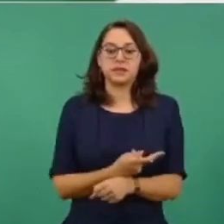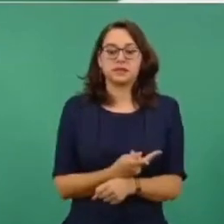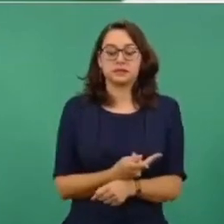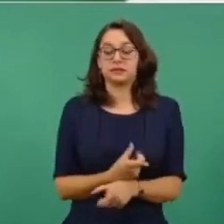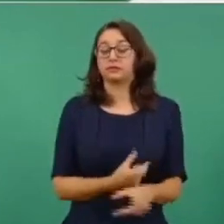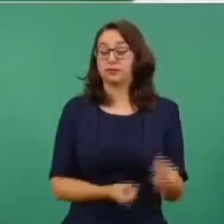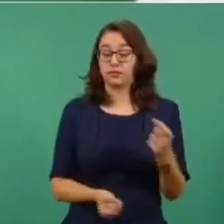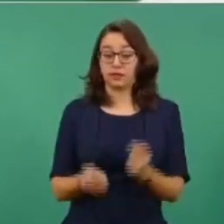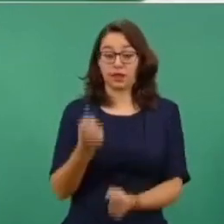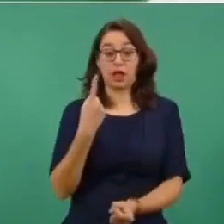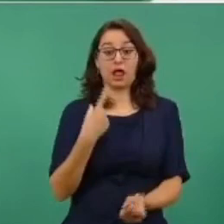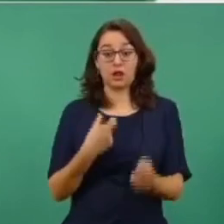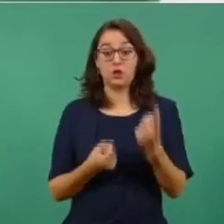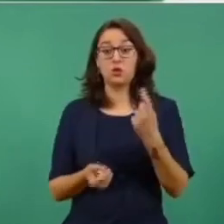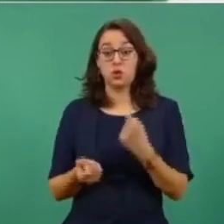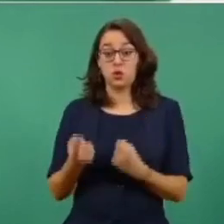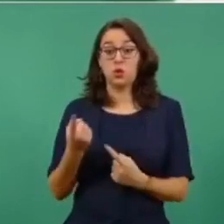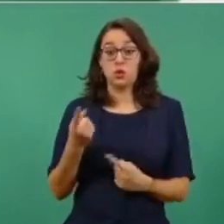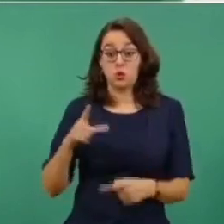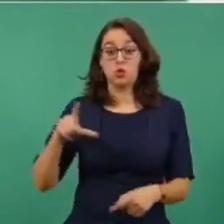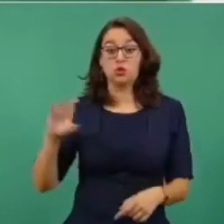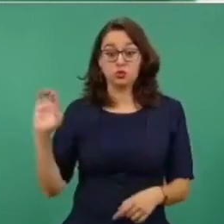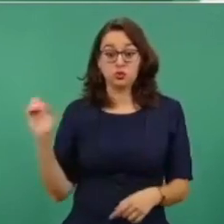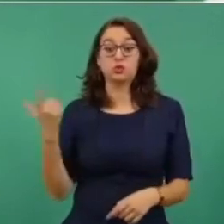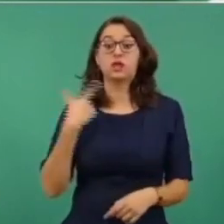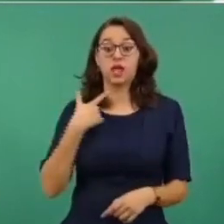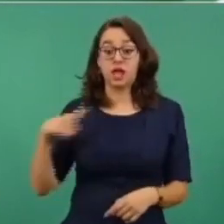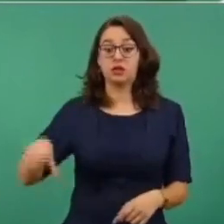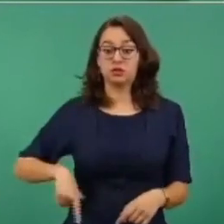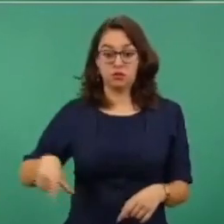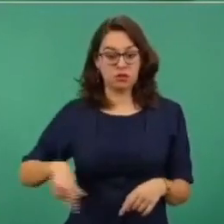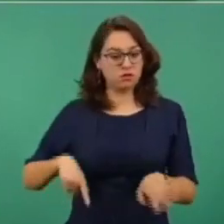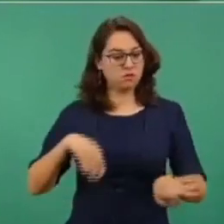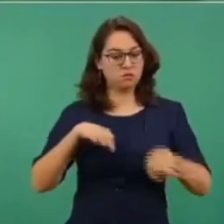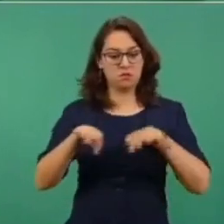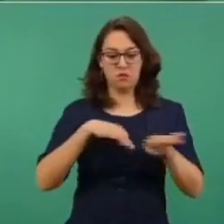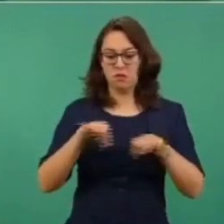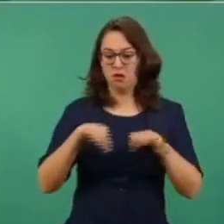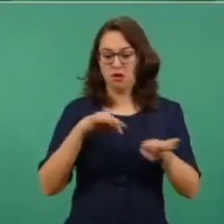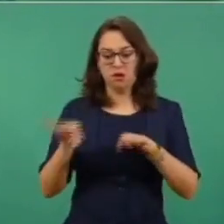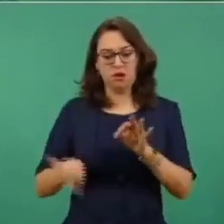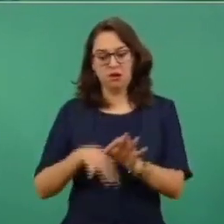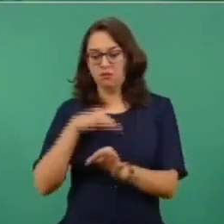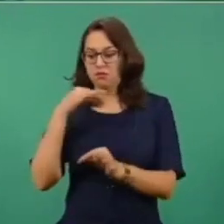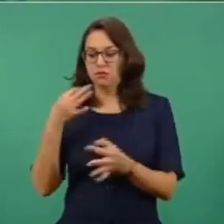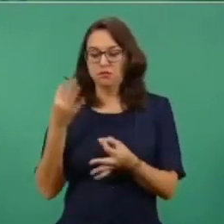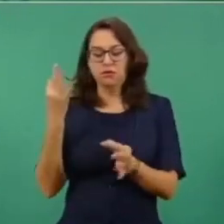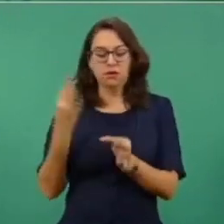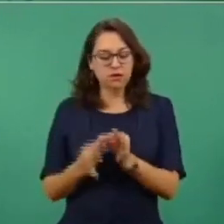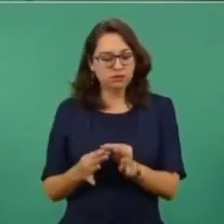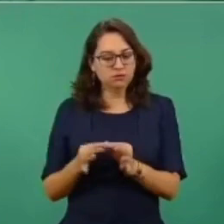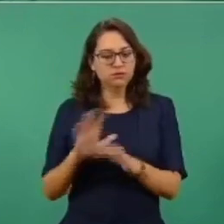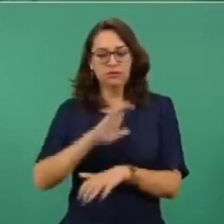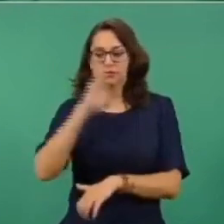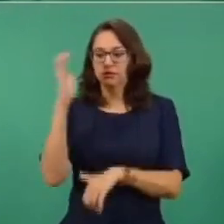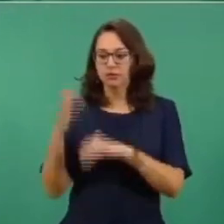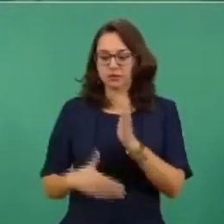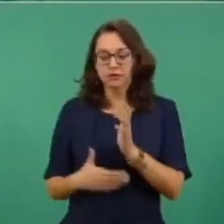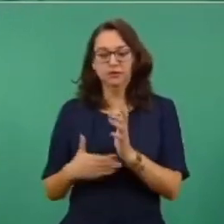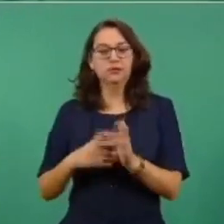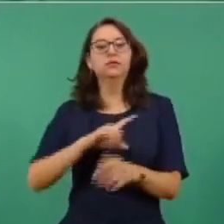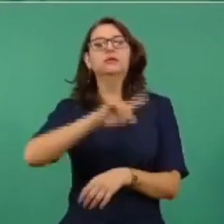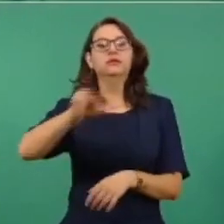más alto nivel en esos gobiernos trabajando como empleados